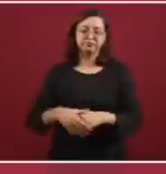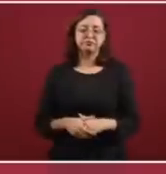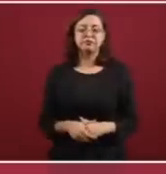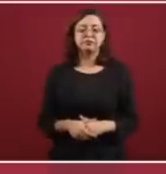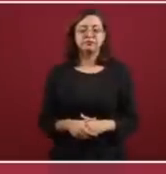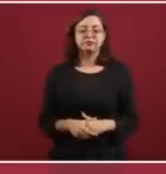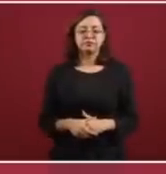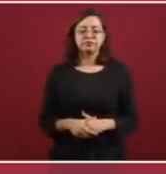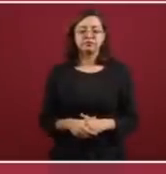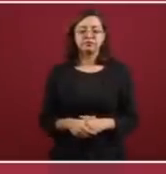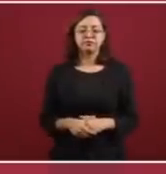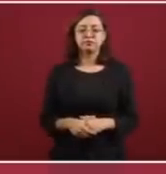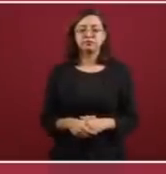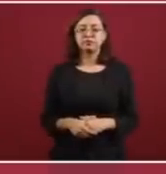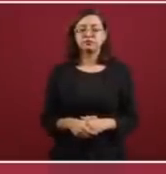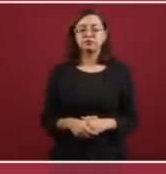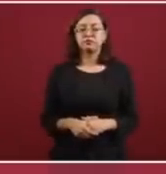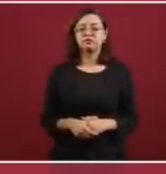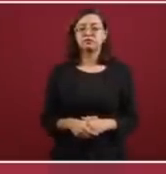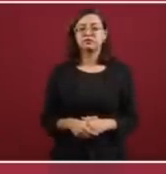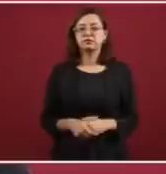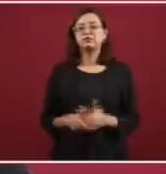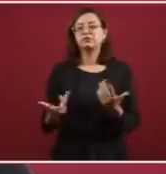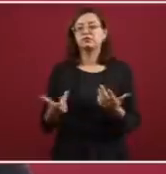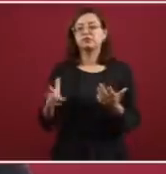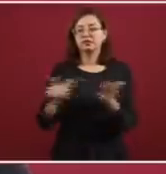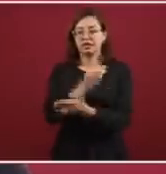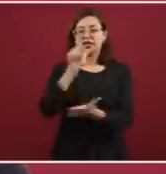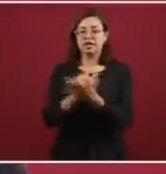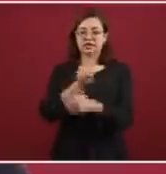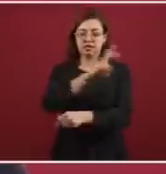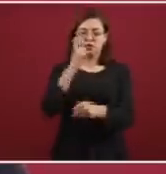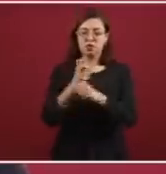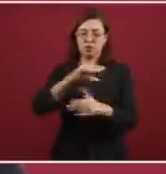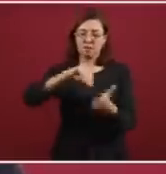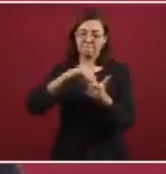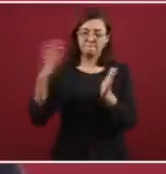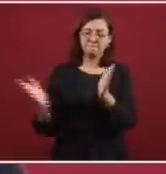Eso sí va a quedar para la ley secundaria.